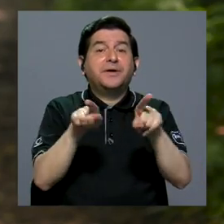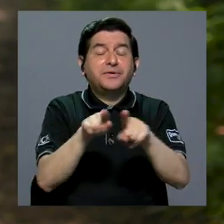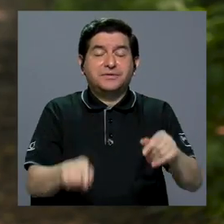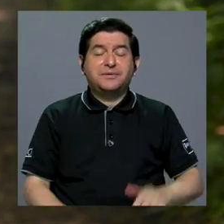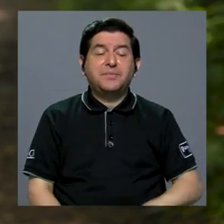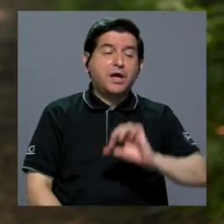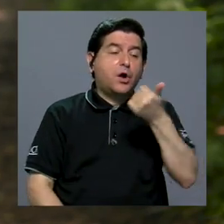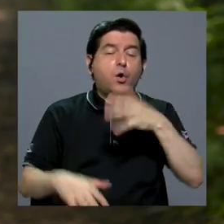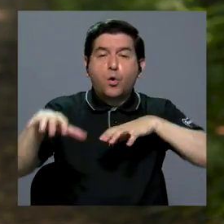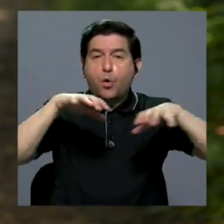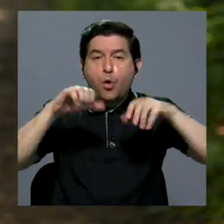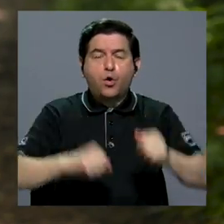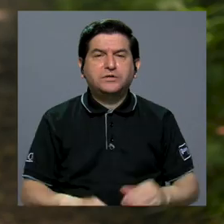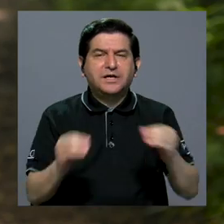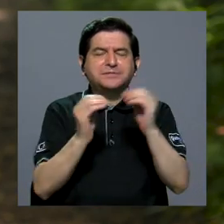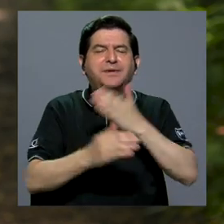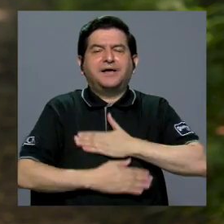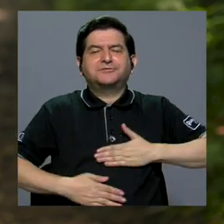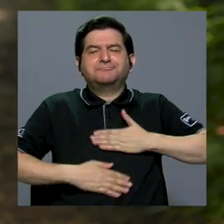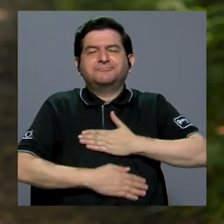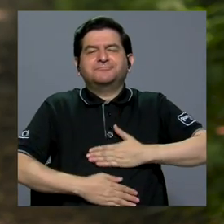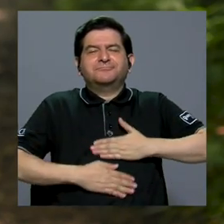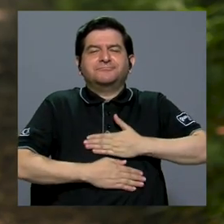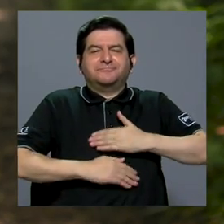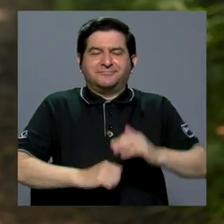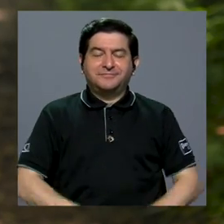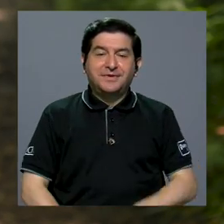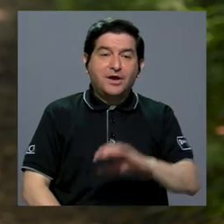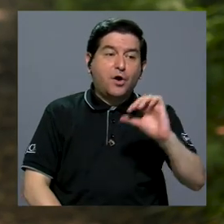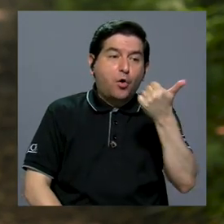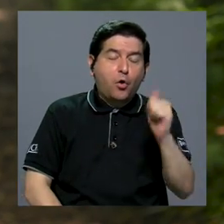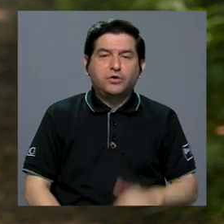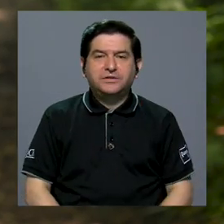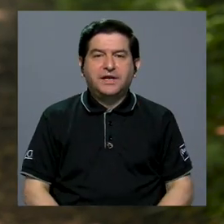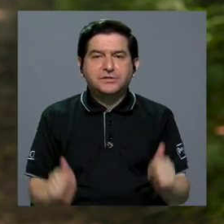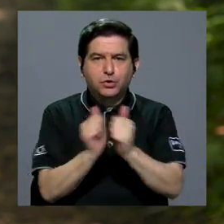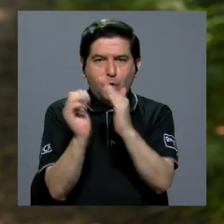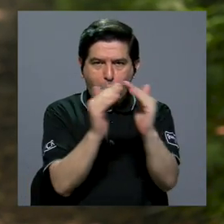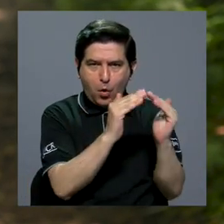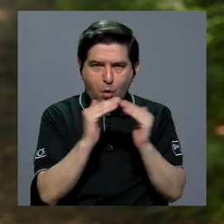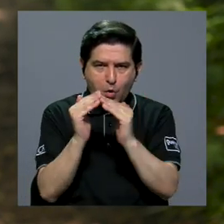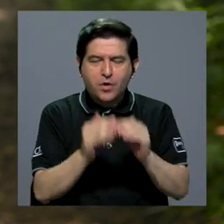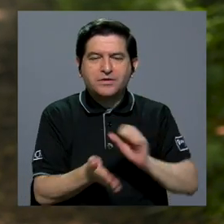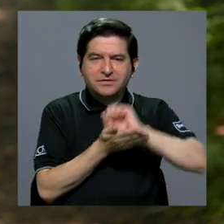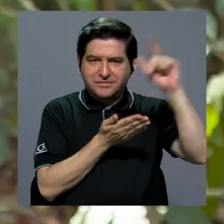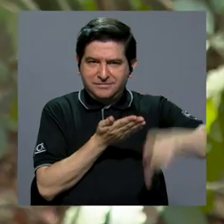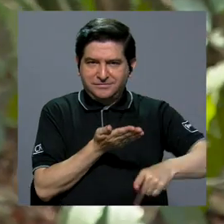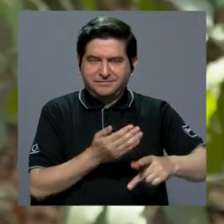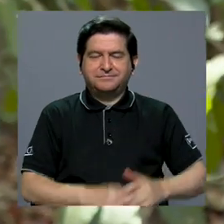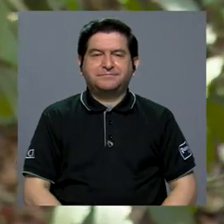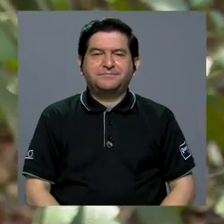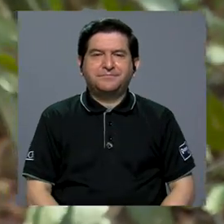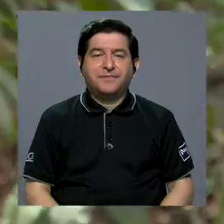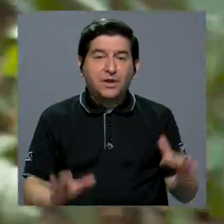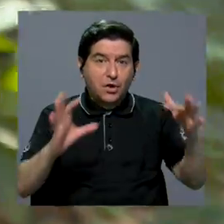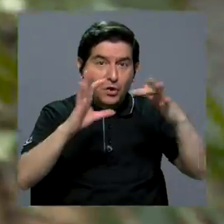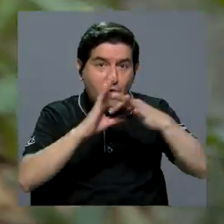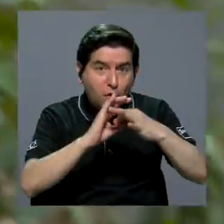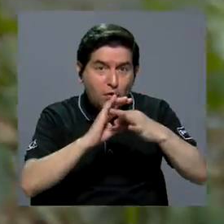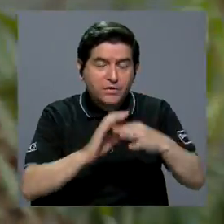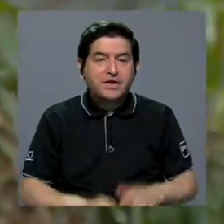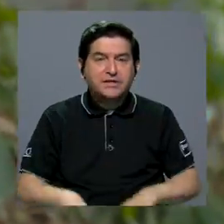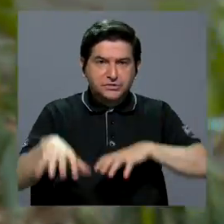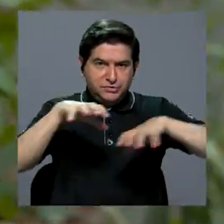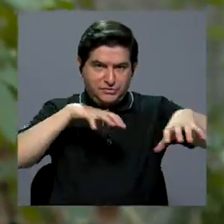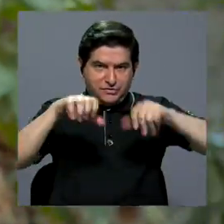tenemos otras actividades que son más recreativas y otras que son con la comunidad de Montes de Oca. En la coordinación de